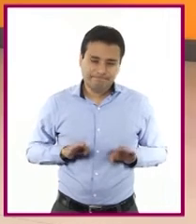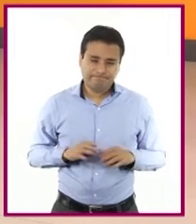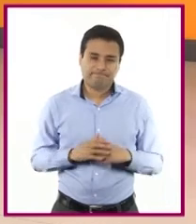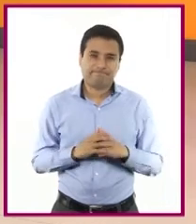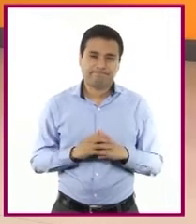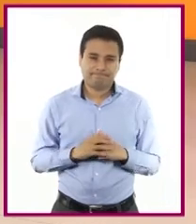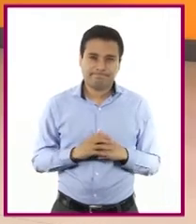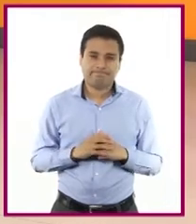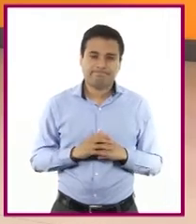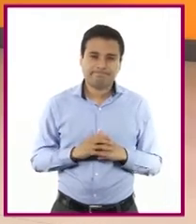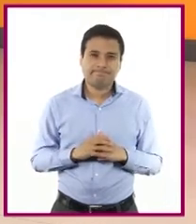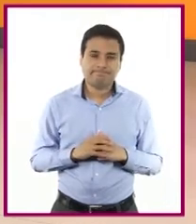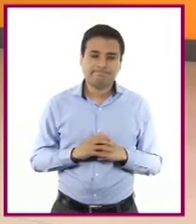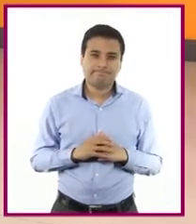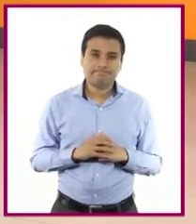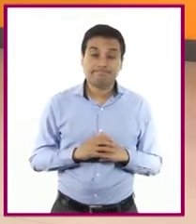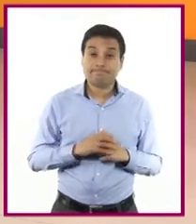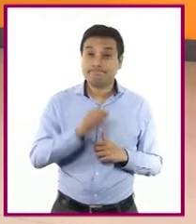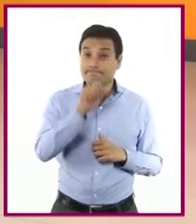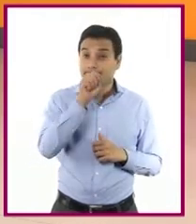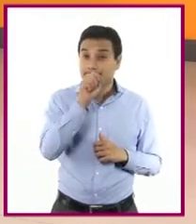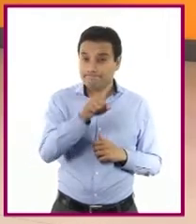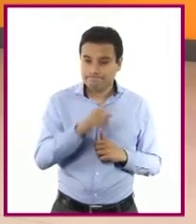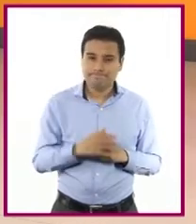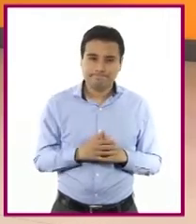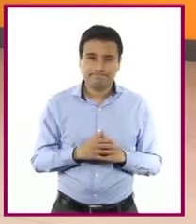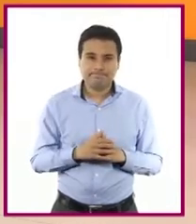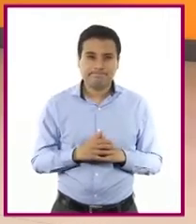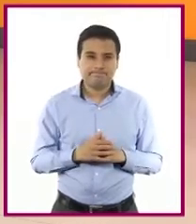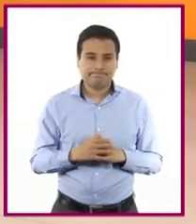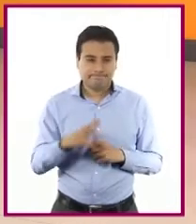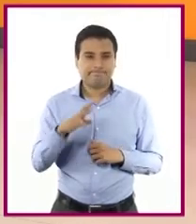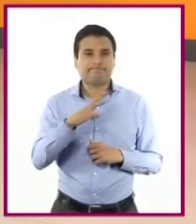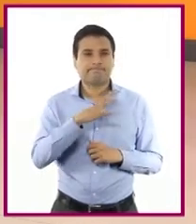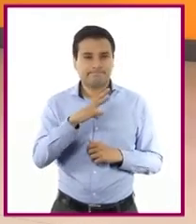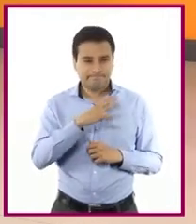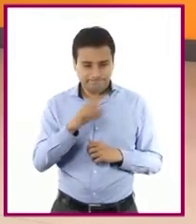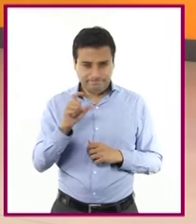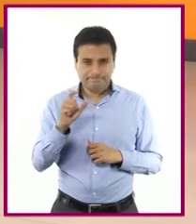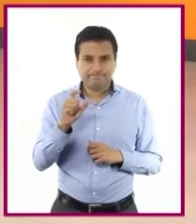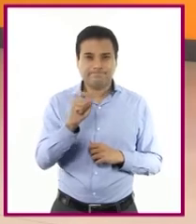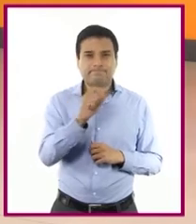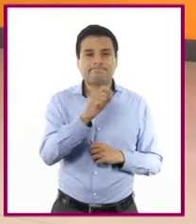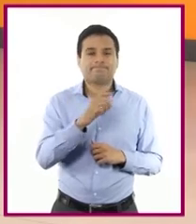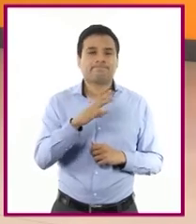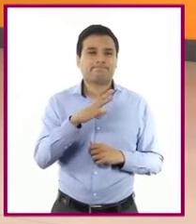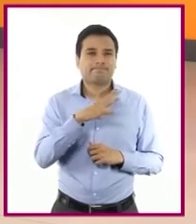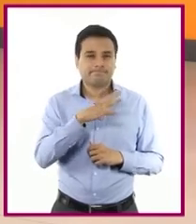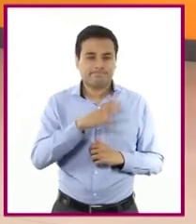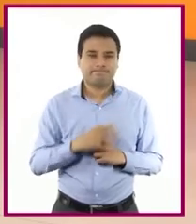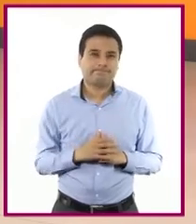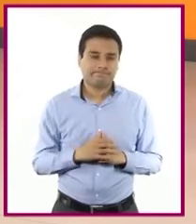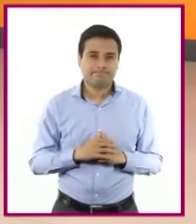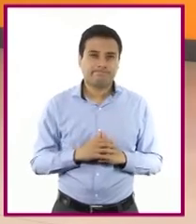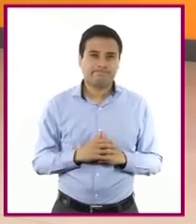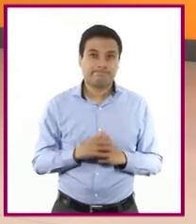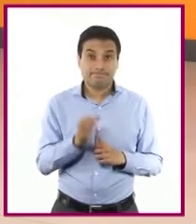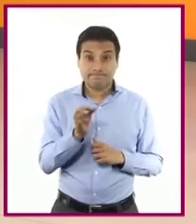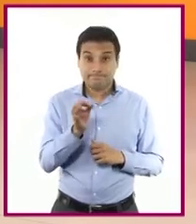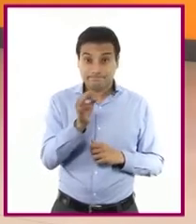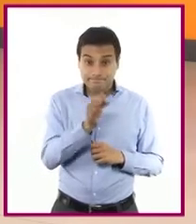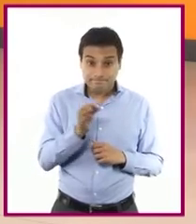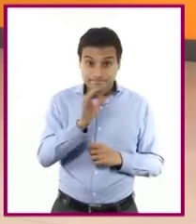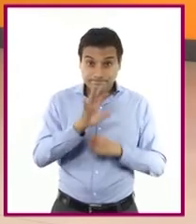hongos. Incluso también la presenta las bacterias, pero no está presente en las células de